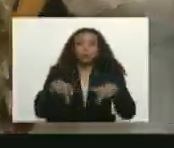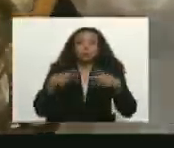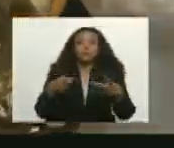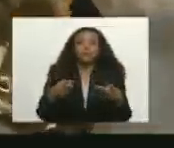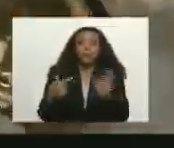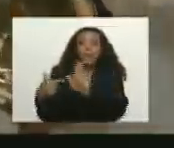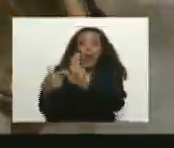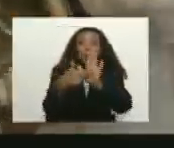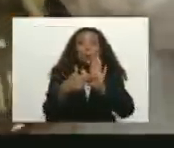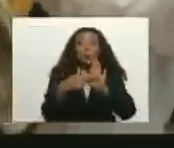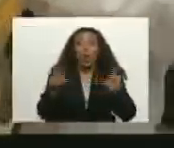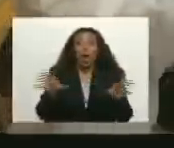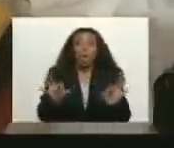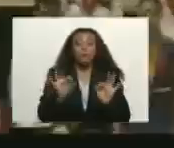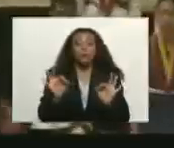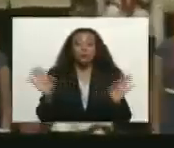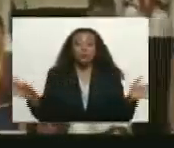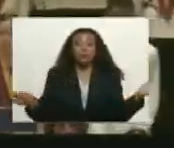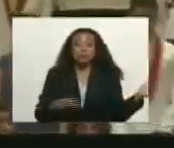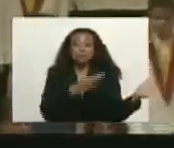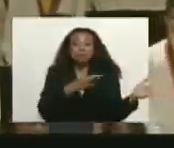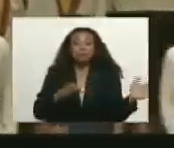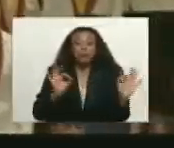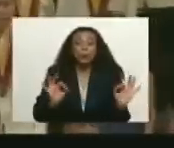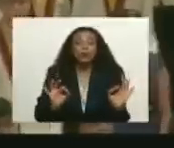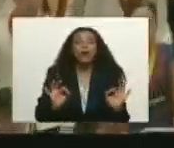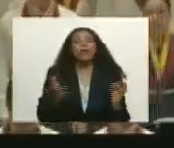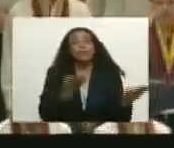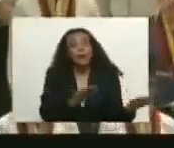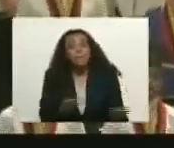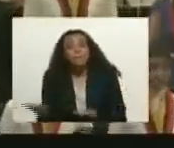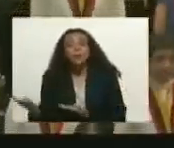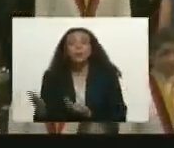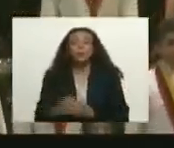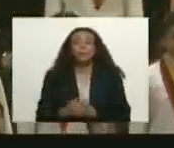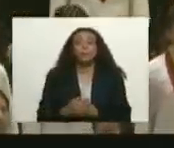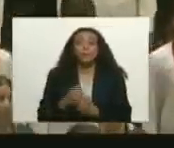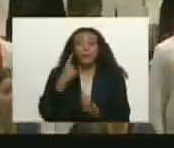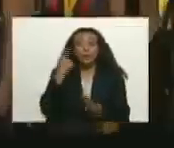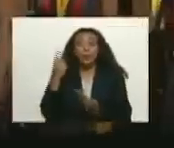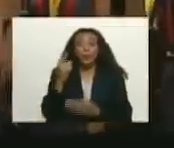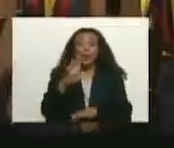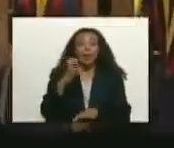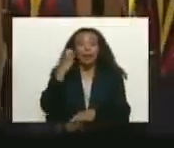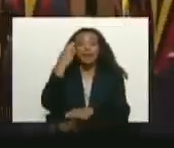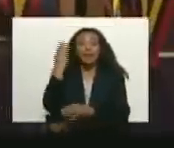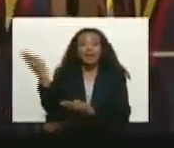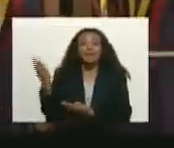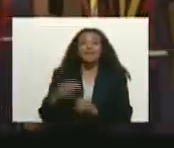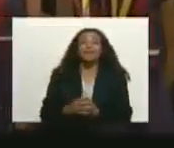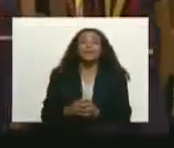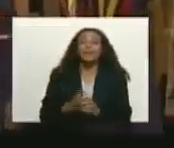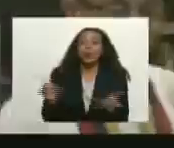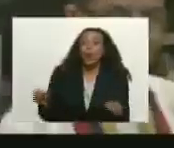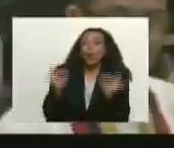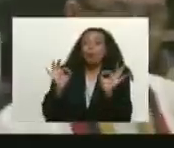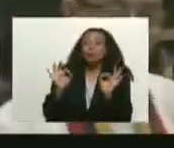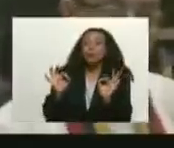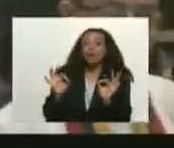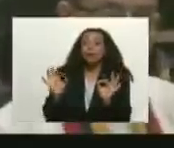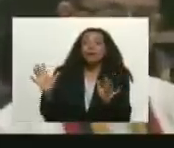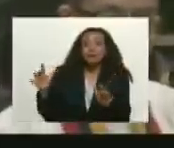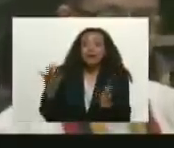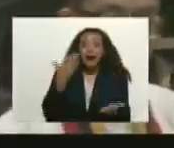para el mundo de la música clásica del mundo. Tuvimos la invitación del Victoria Hall en Ginebra para hacer un concierto donde ya había